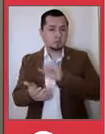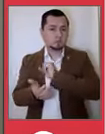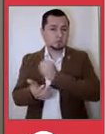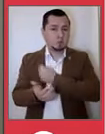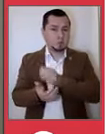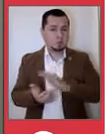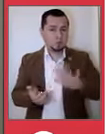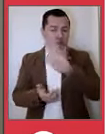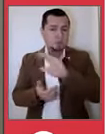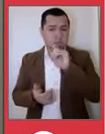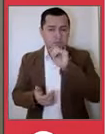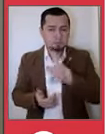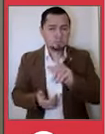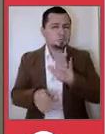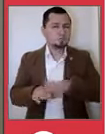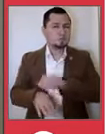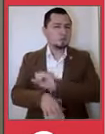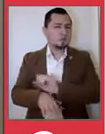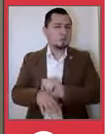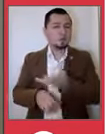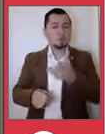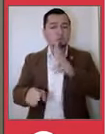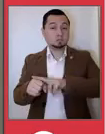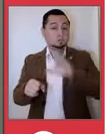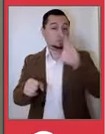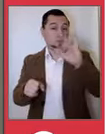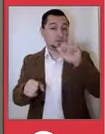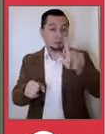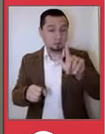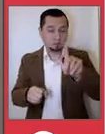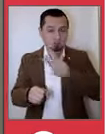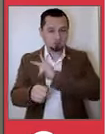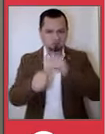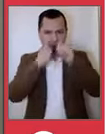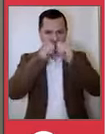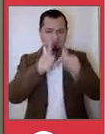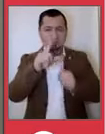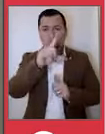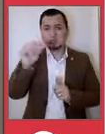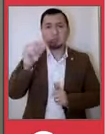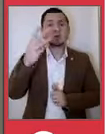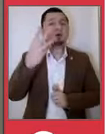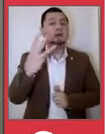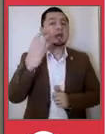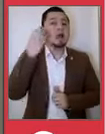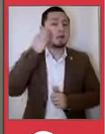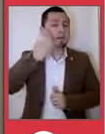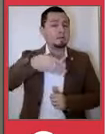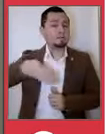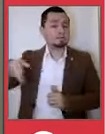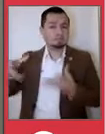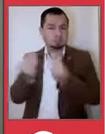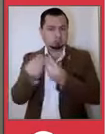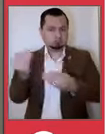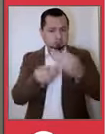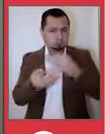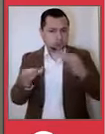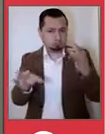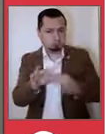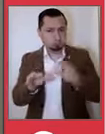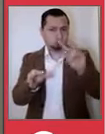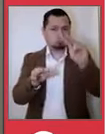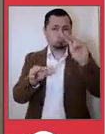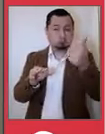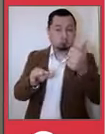jalisco simplemente hospitales civiles de guadalajara la activaron 103 camas en el fray antonio alcalde y 86